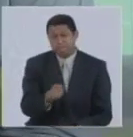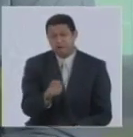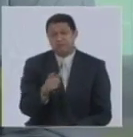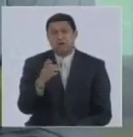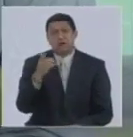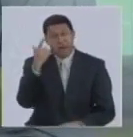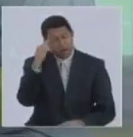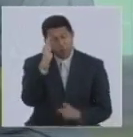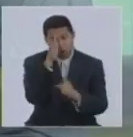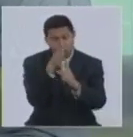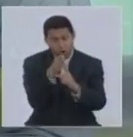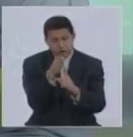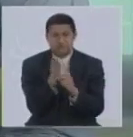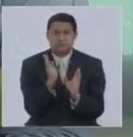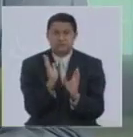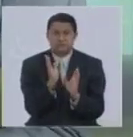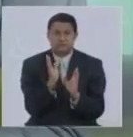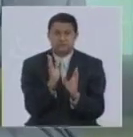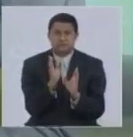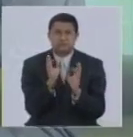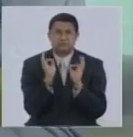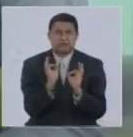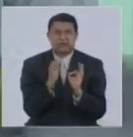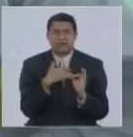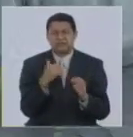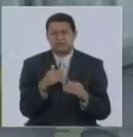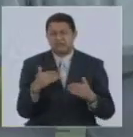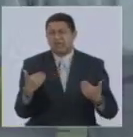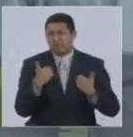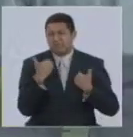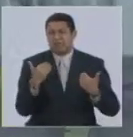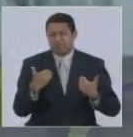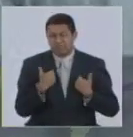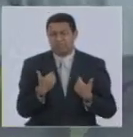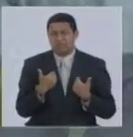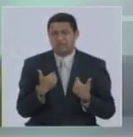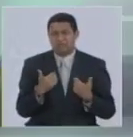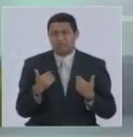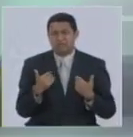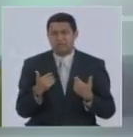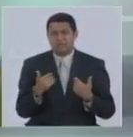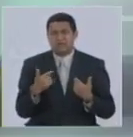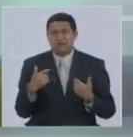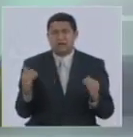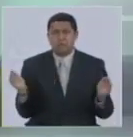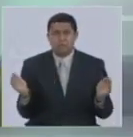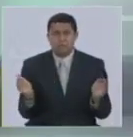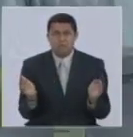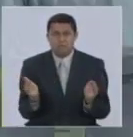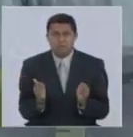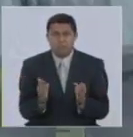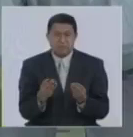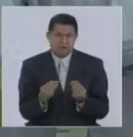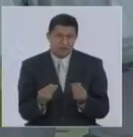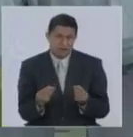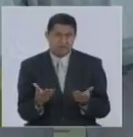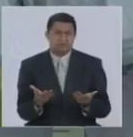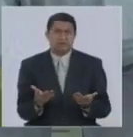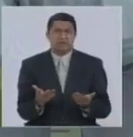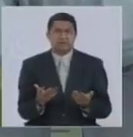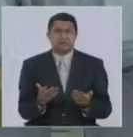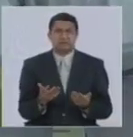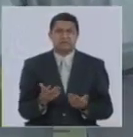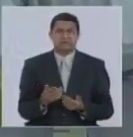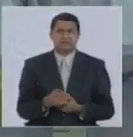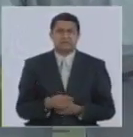tienen un objetivo bastante definido, eso afecta lo que es el tema ahí de pérdida de grasa en cuanto a